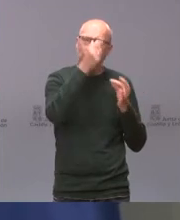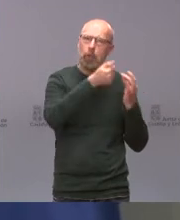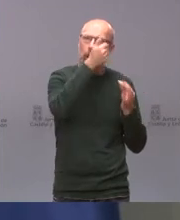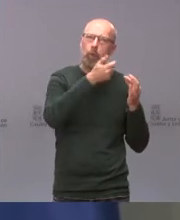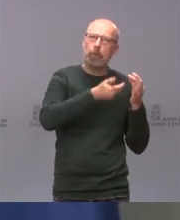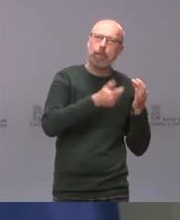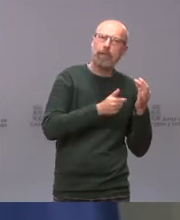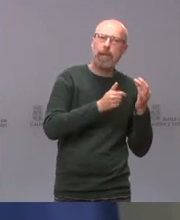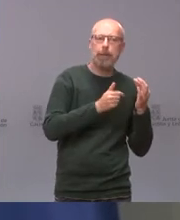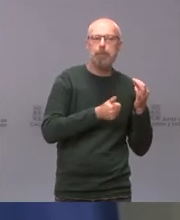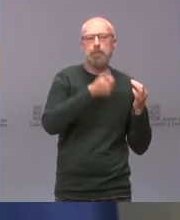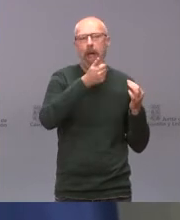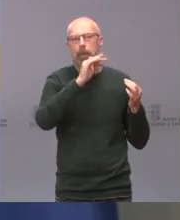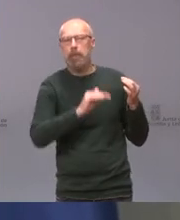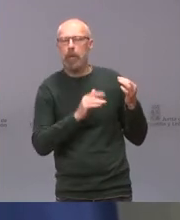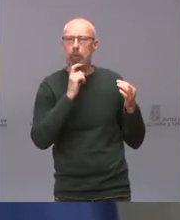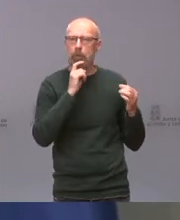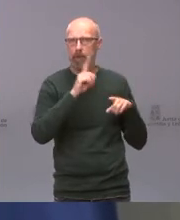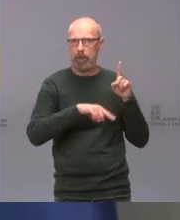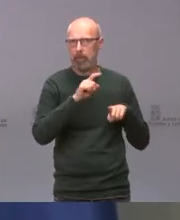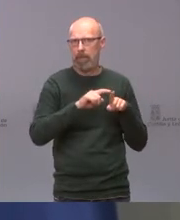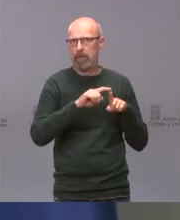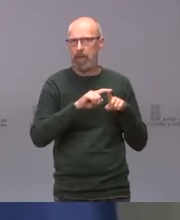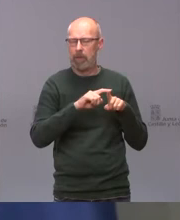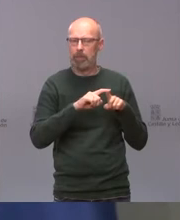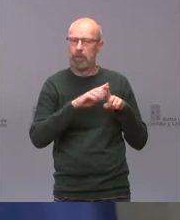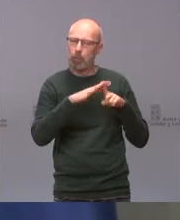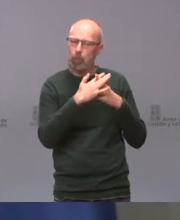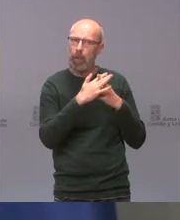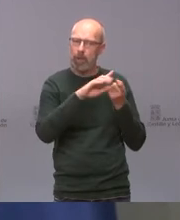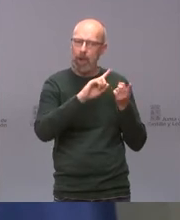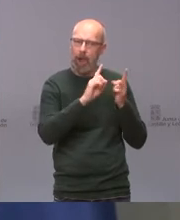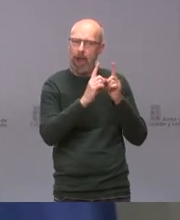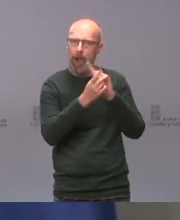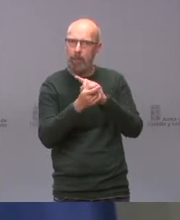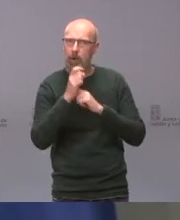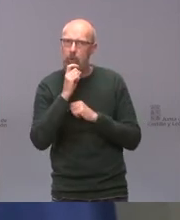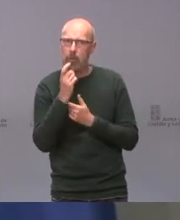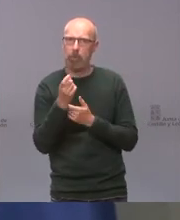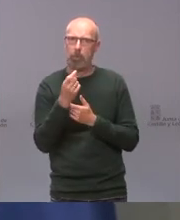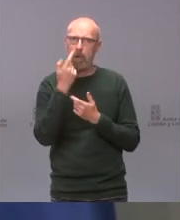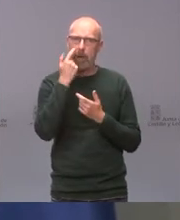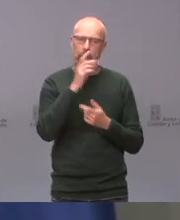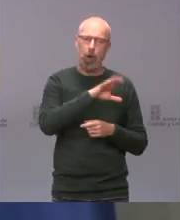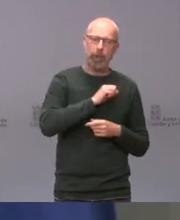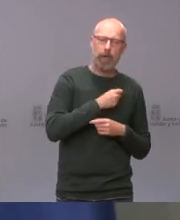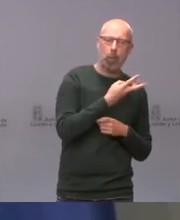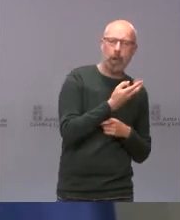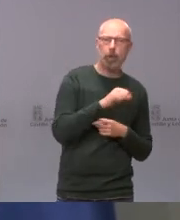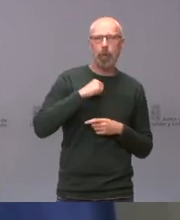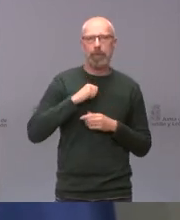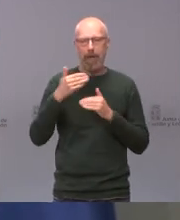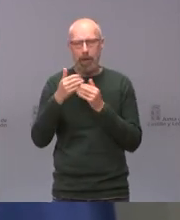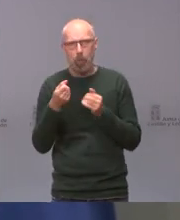puede que, dependiendo de cómo evolucione la relación entre incidencia, hospitalización y mortalidad,